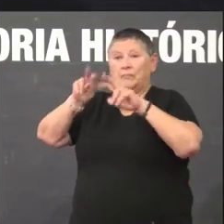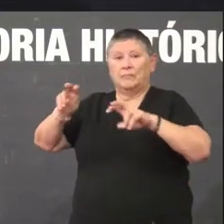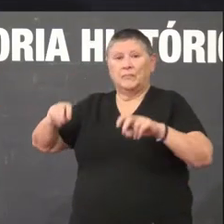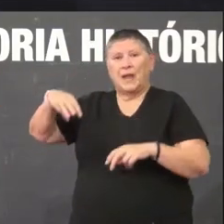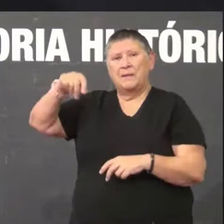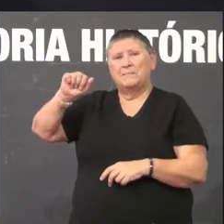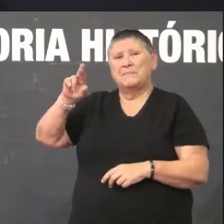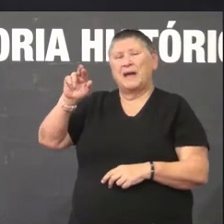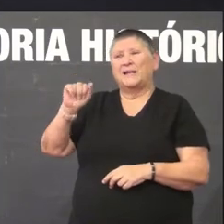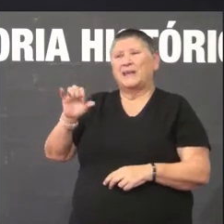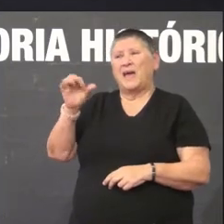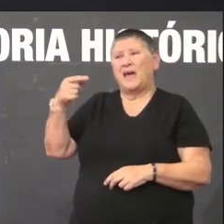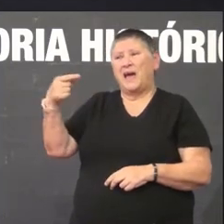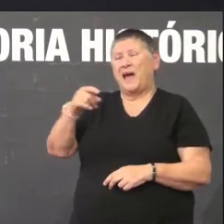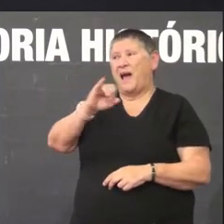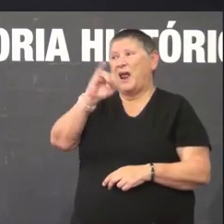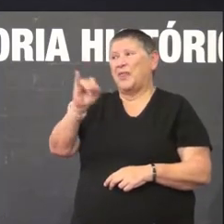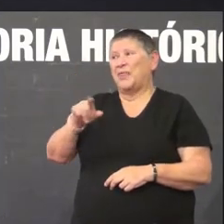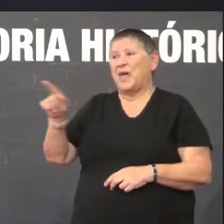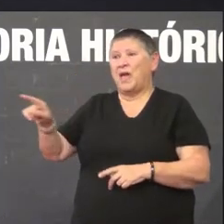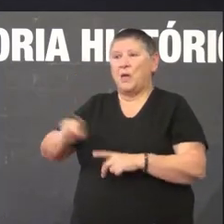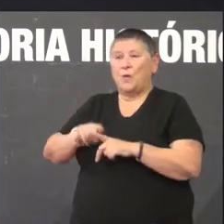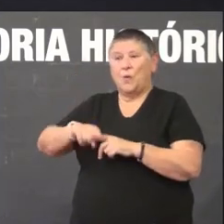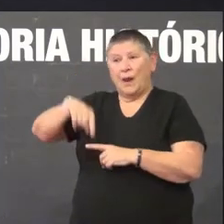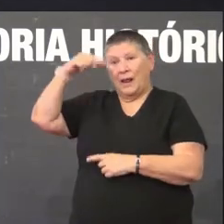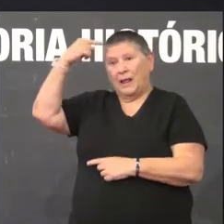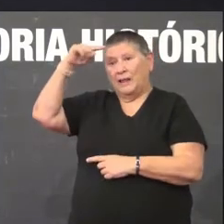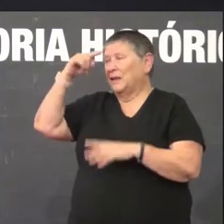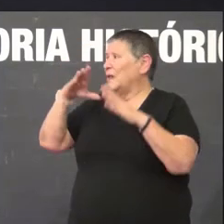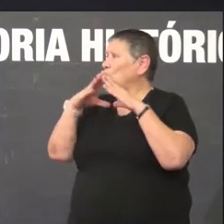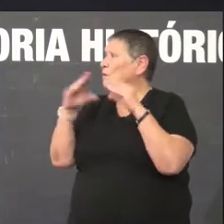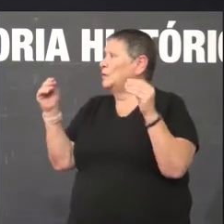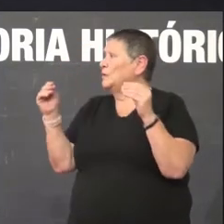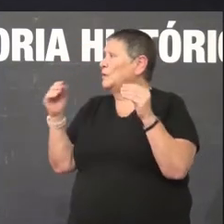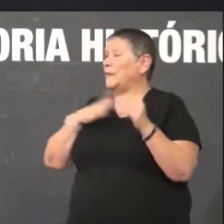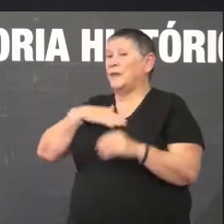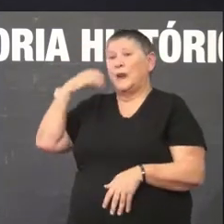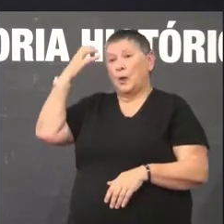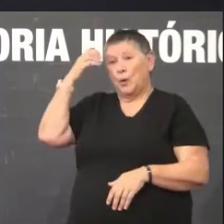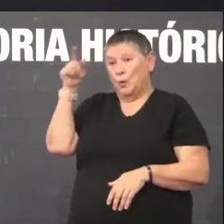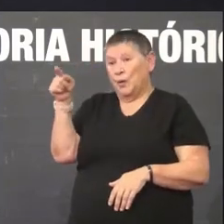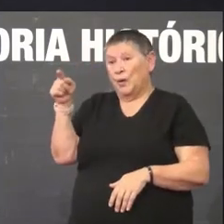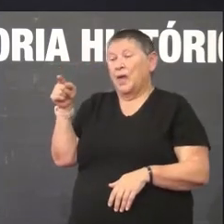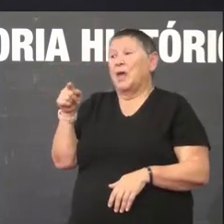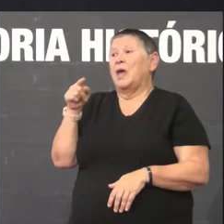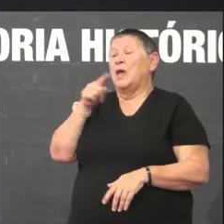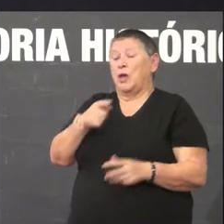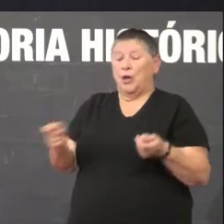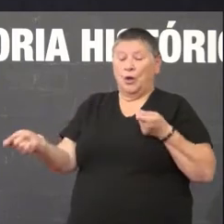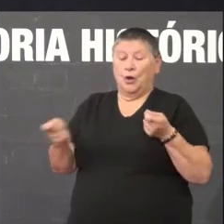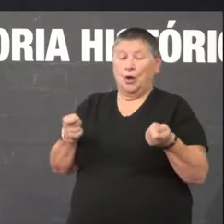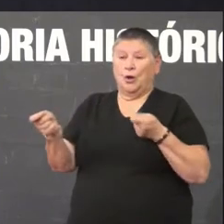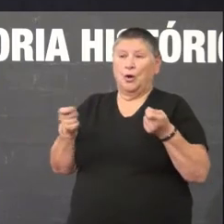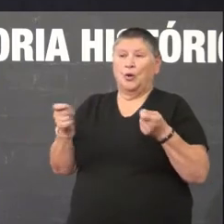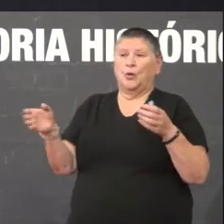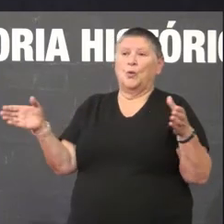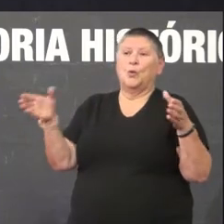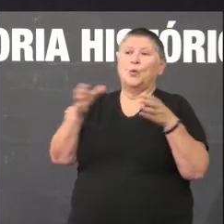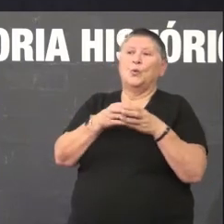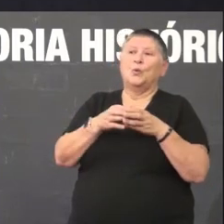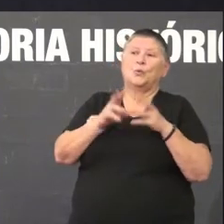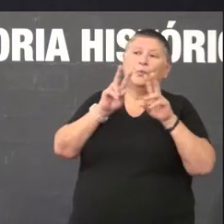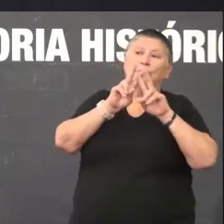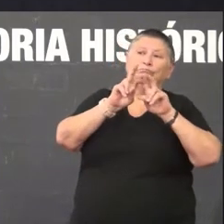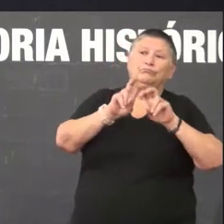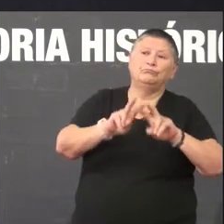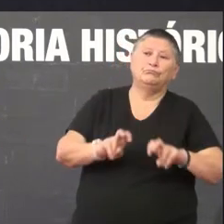García, que é catedrática na Universidade de Coruña, e que coordina, ademais, un grupo de